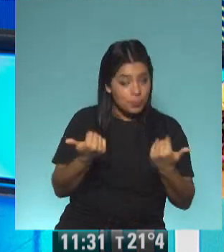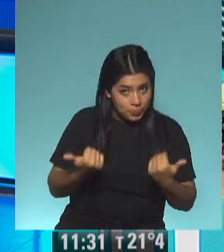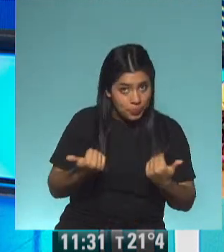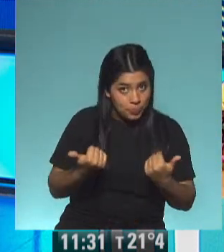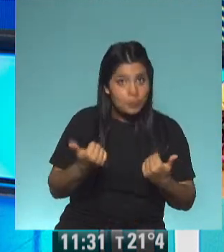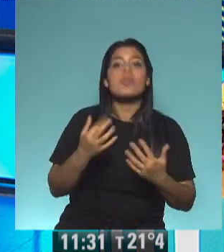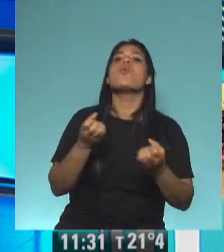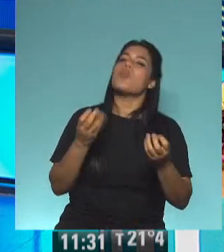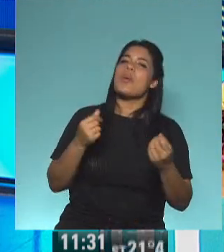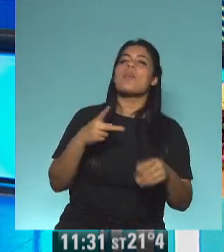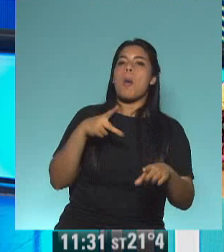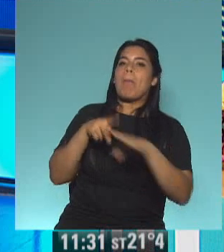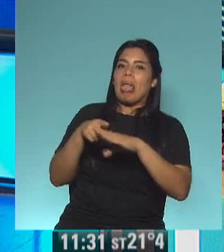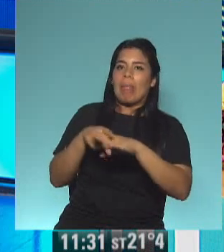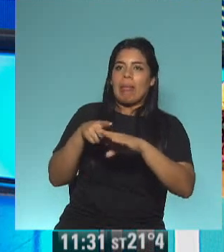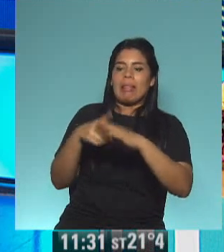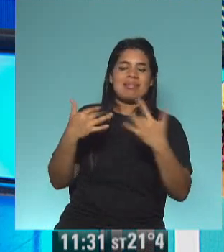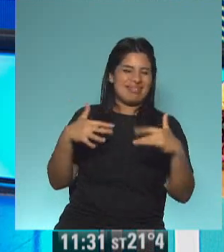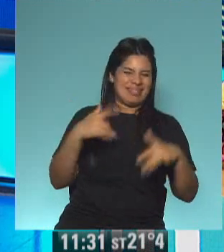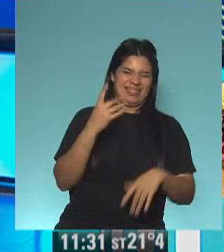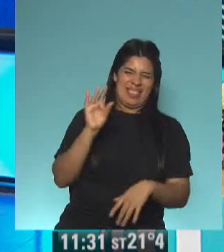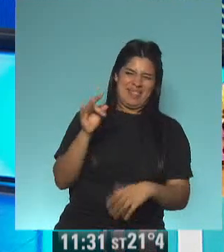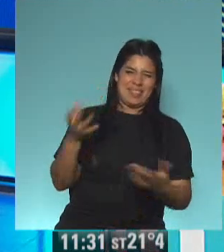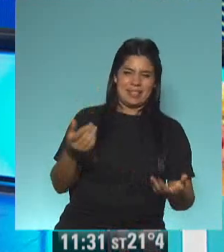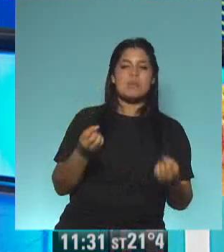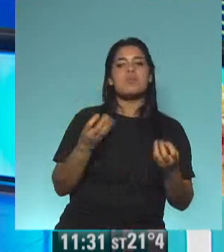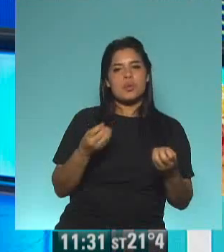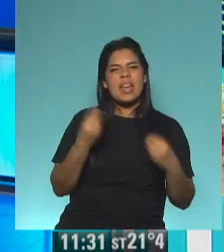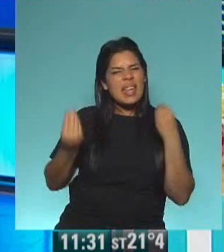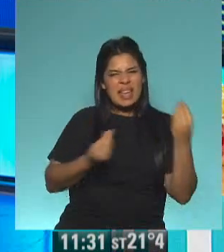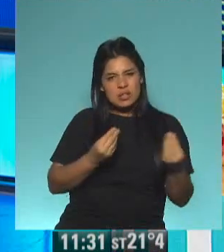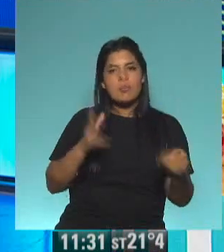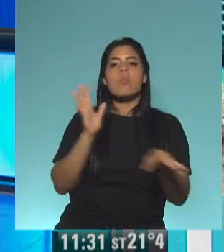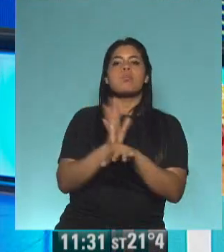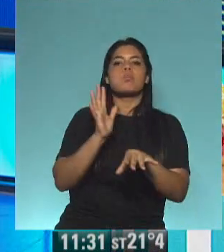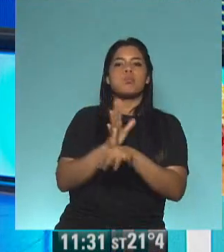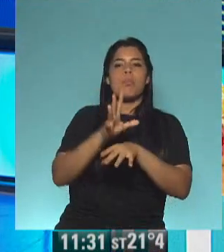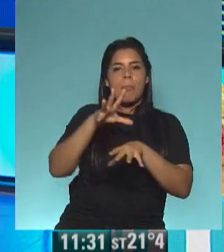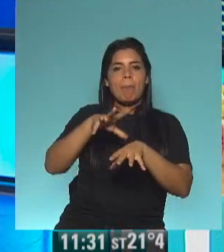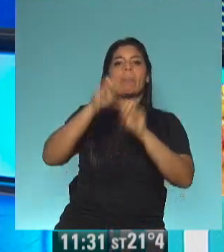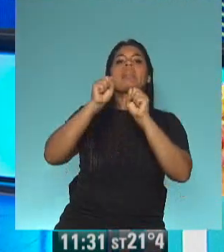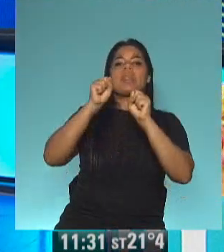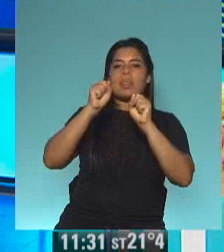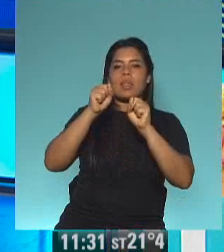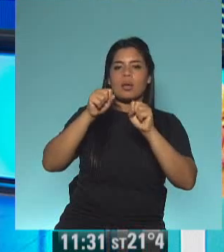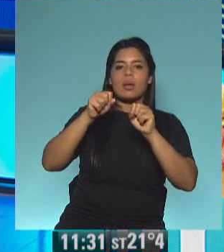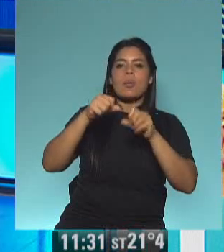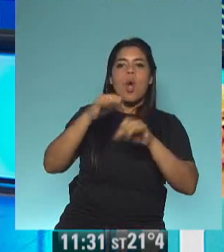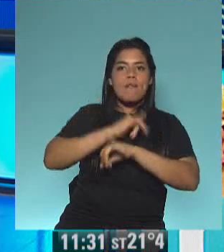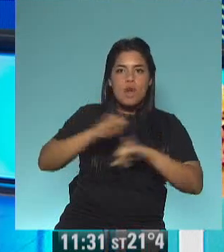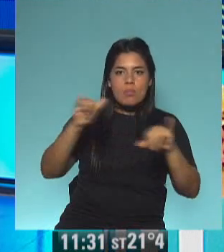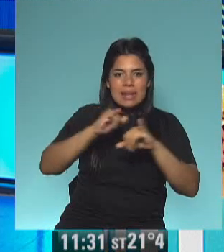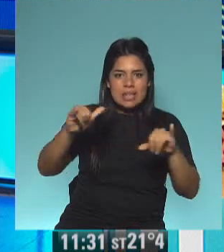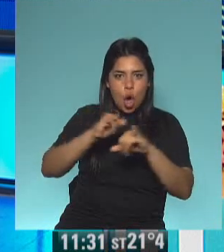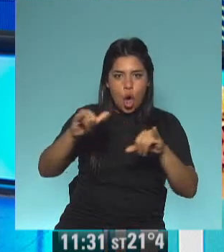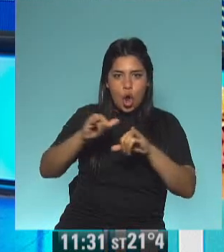Todo segundo y tercer grado. Pituitaria. Ahí está. Que es la encargada de captar y transmitir la información al cerebro. Ah,